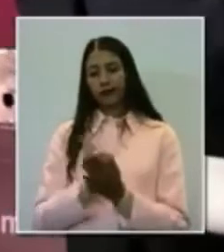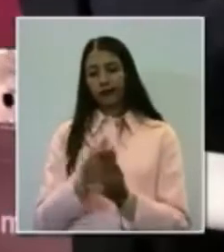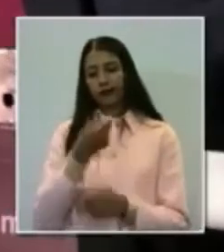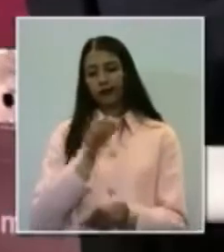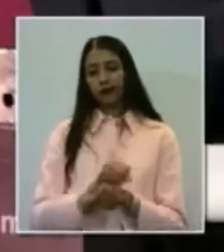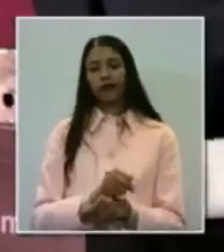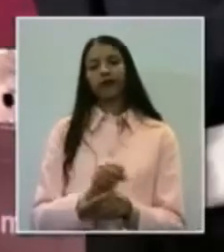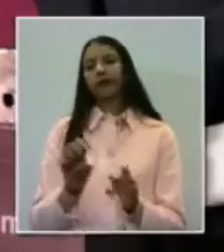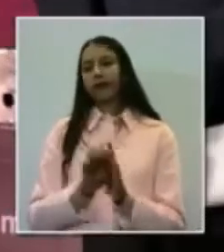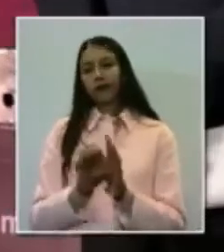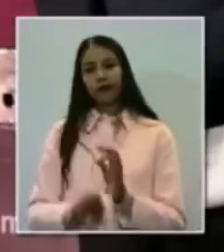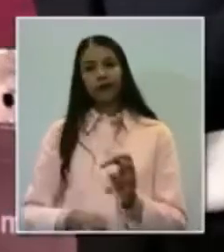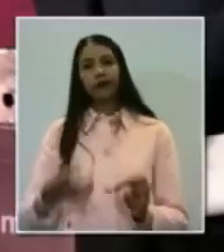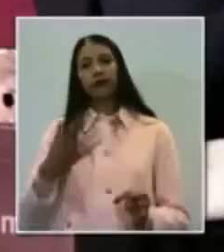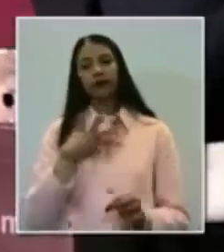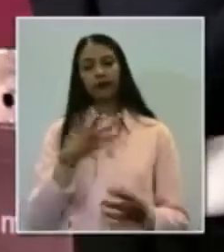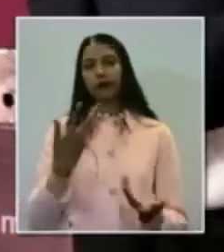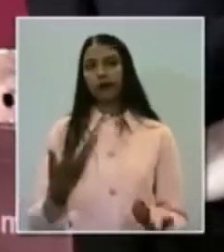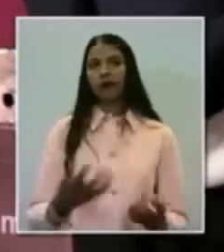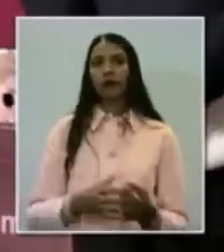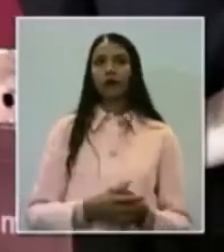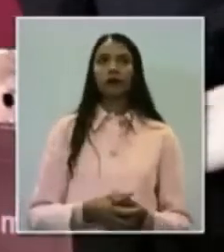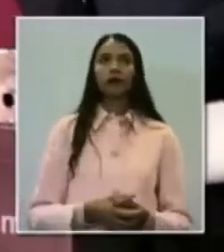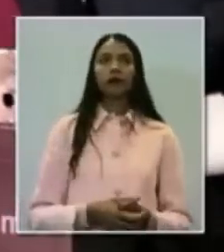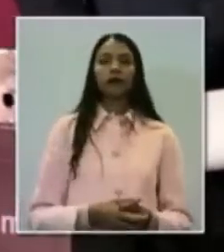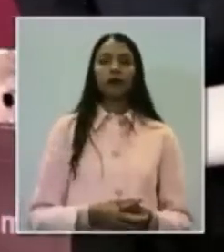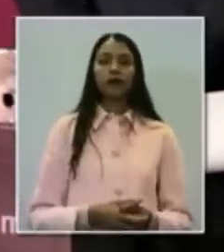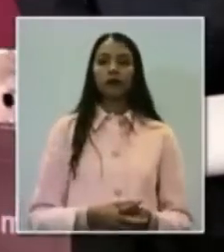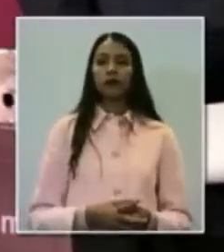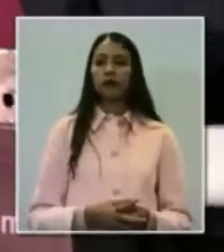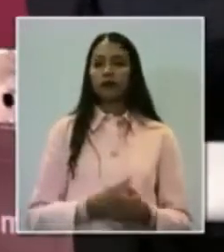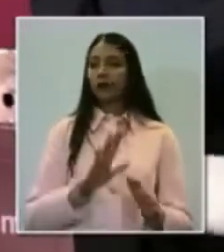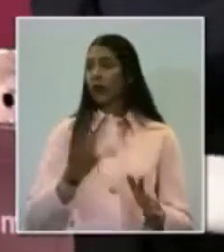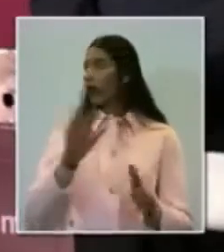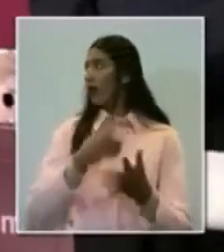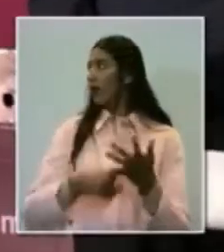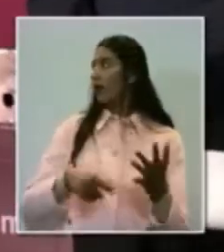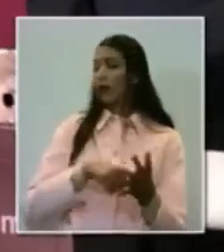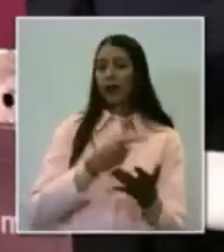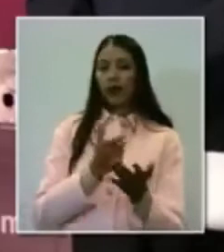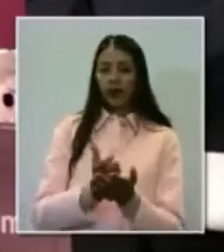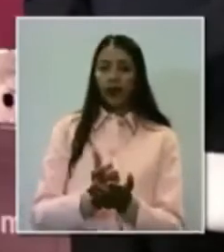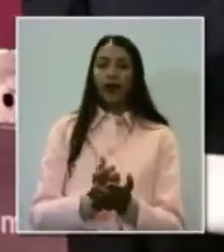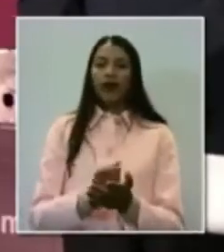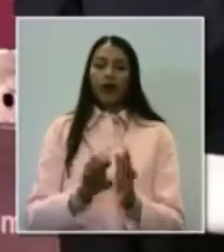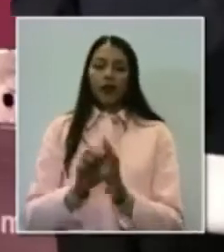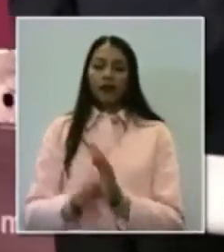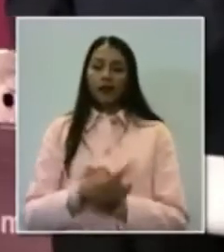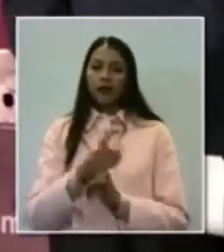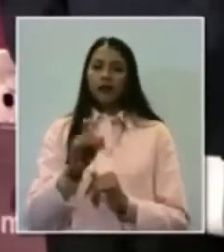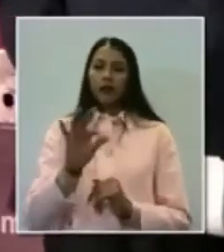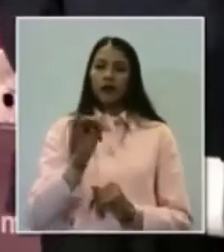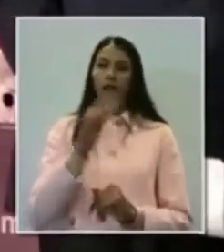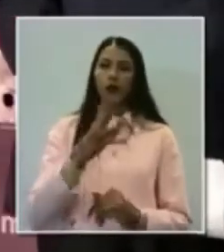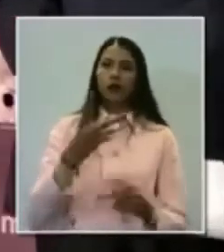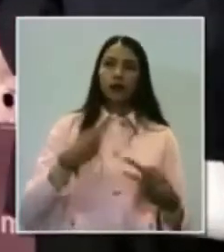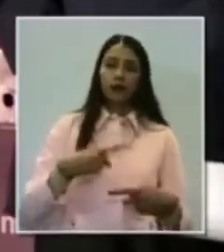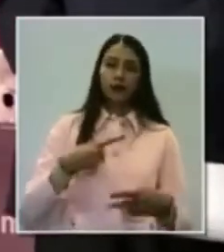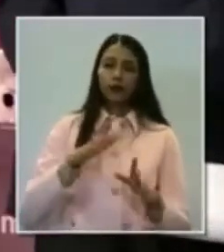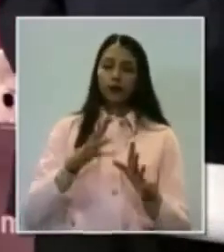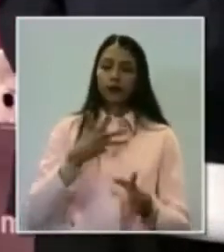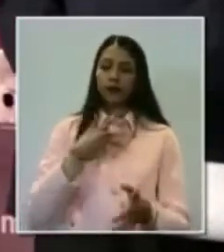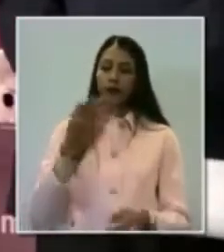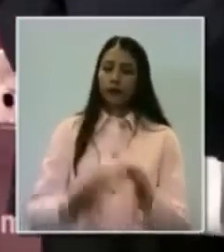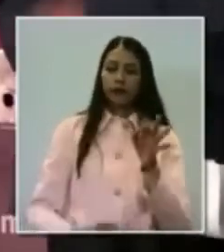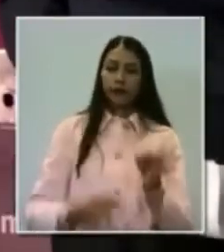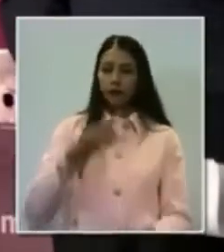Por ejemplo, hay otros que hemos retenido el pago. Por ejemplo, ahorita te pongo otro ejemplo de 144 personas que ya están en jurídico